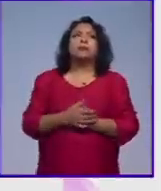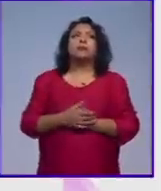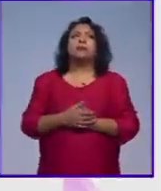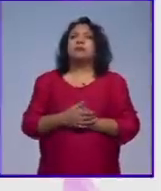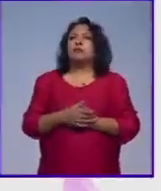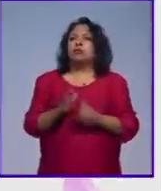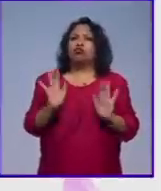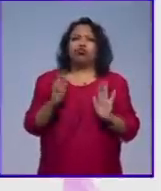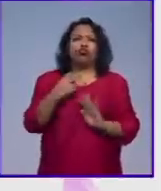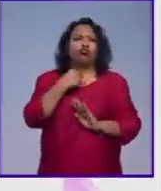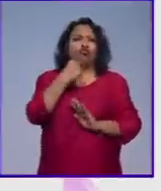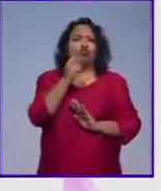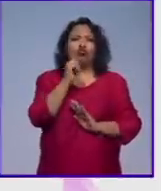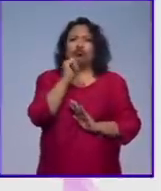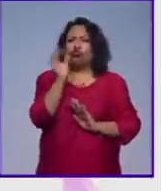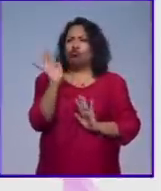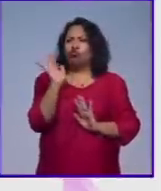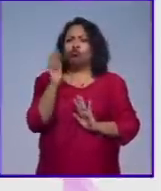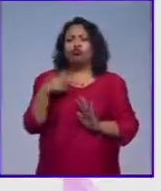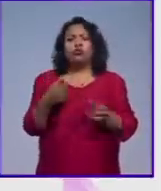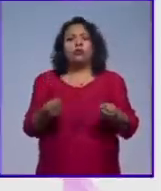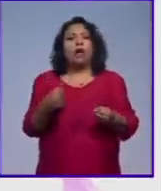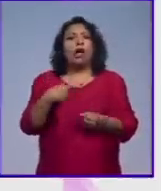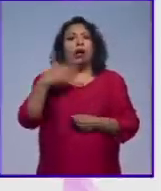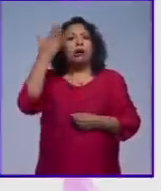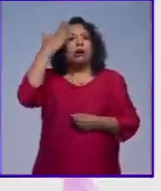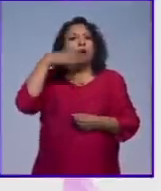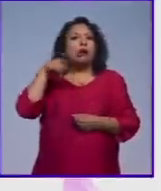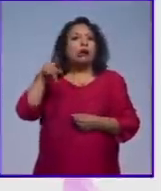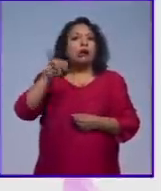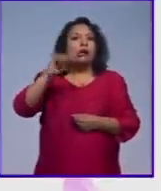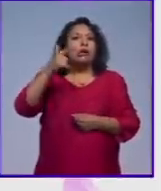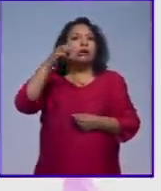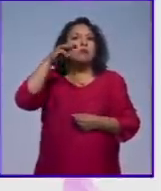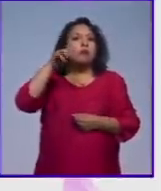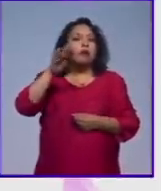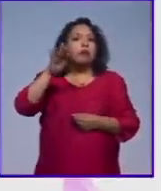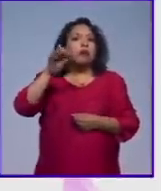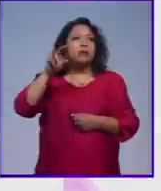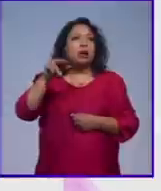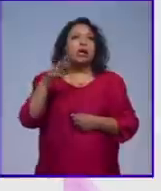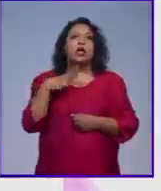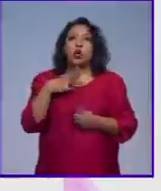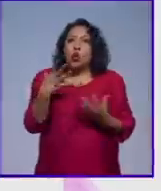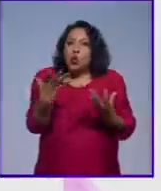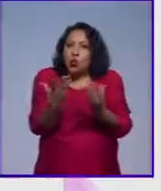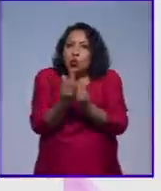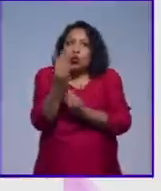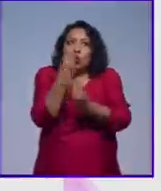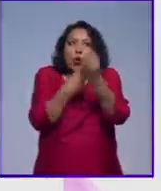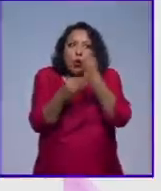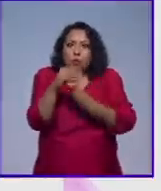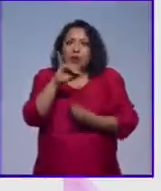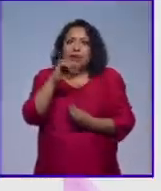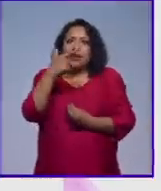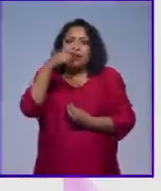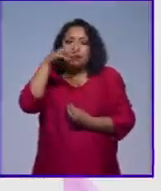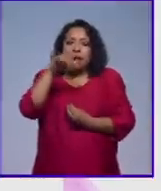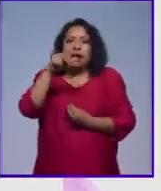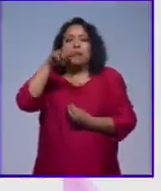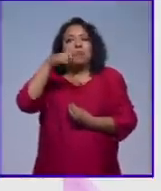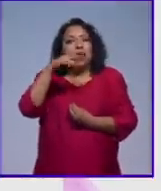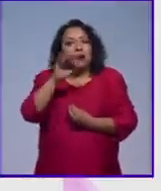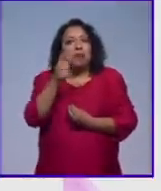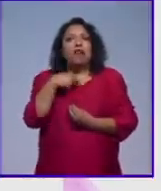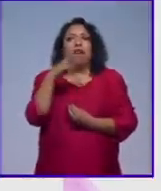no cruzamos palabra. Al poco ya me había enterado que era Ingmar Bergman. Entonces comí con Ingmar Bergman en un festival